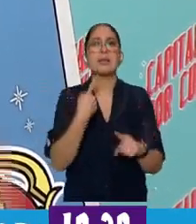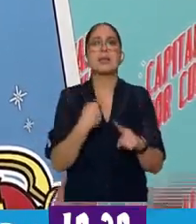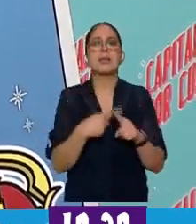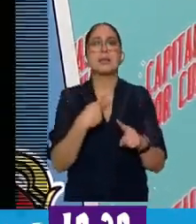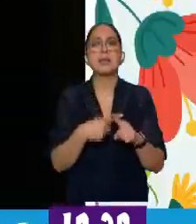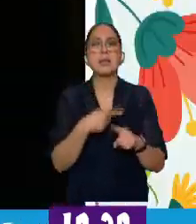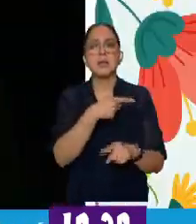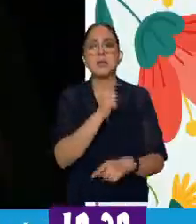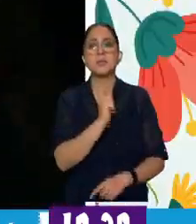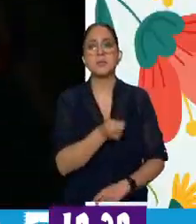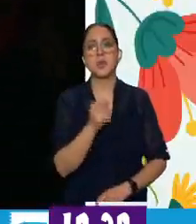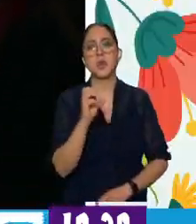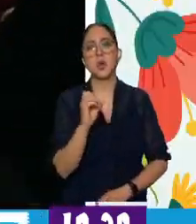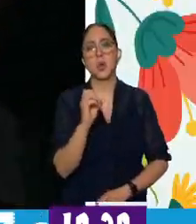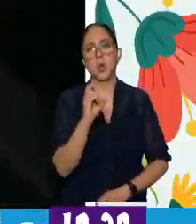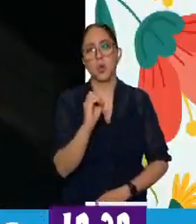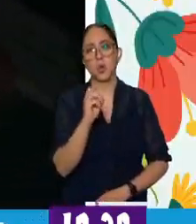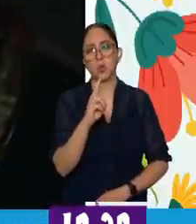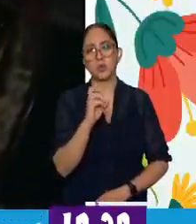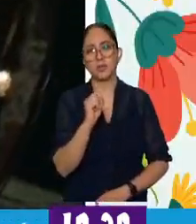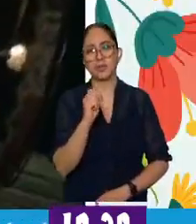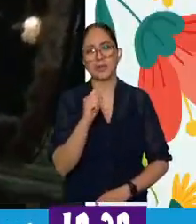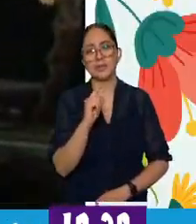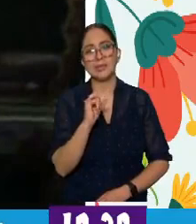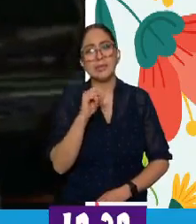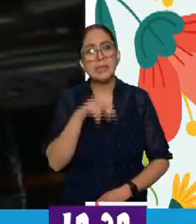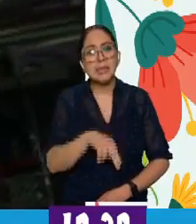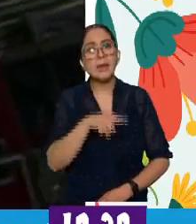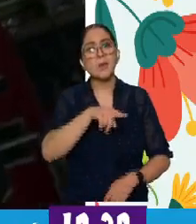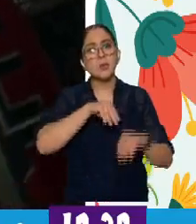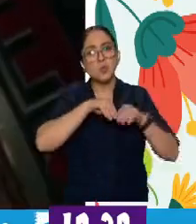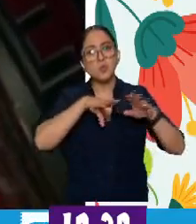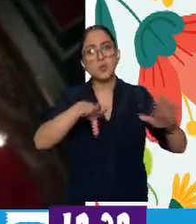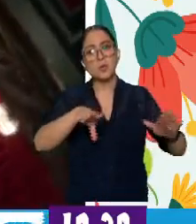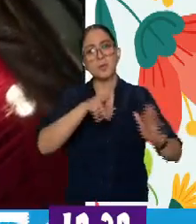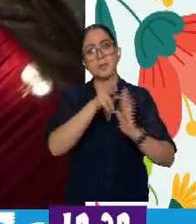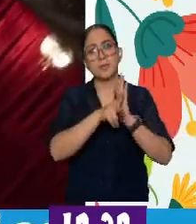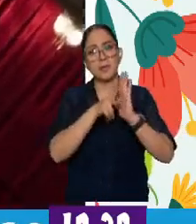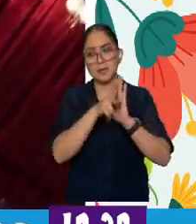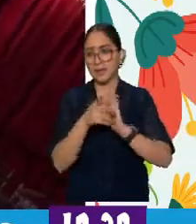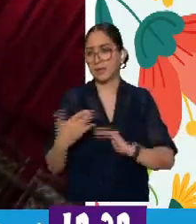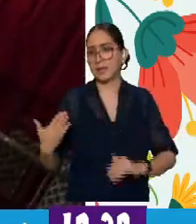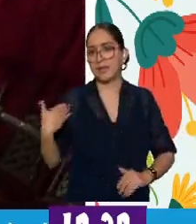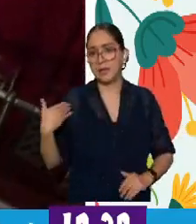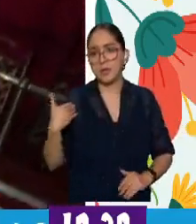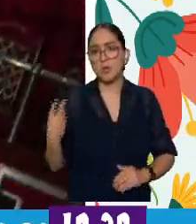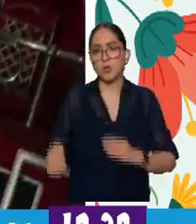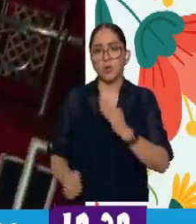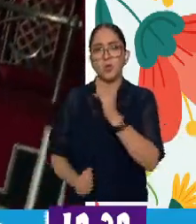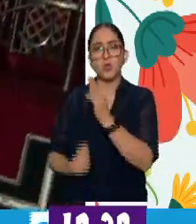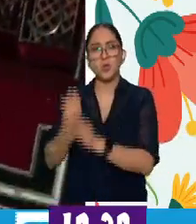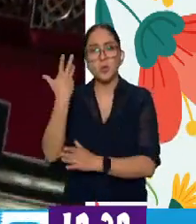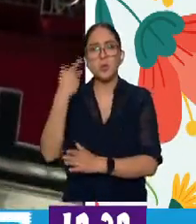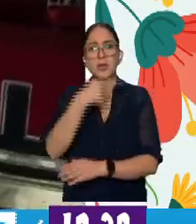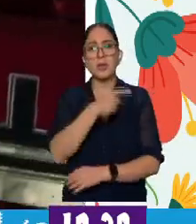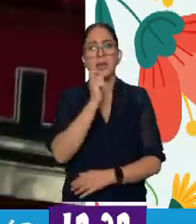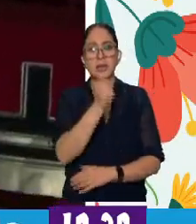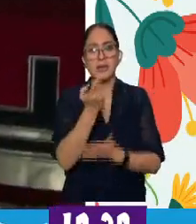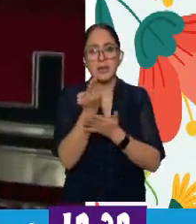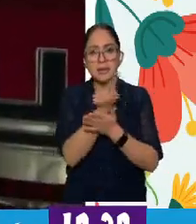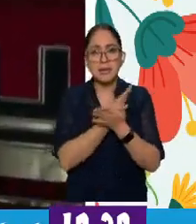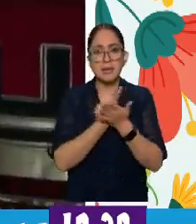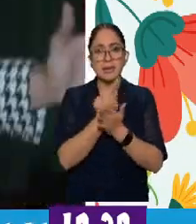ahí se me fue, Austin Butler, lo hizo muy bien. Sale un documental, ahorita se acaba de estrenar otra nueva serie animada de Elvis, que